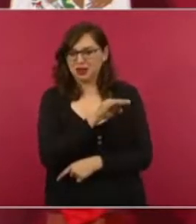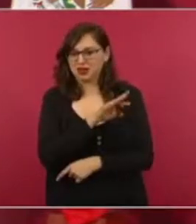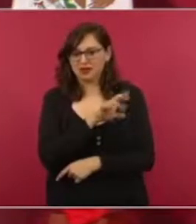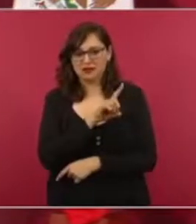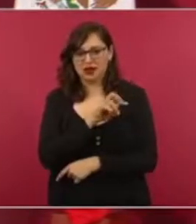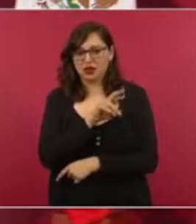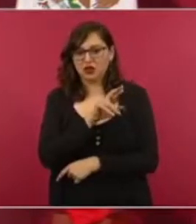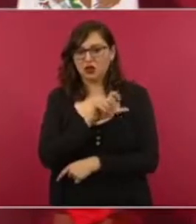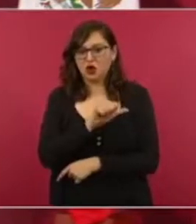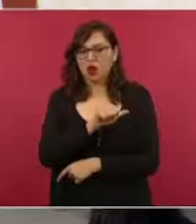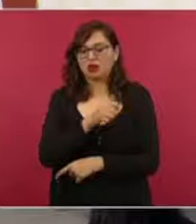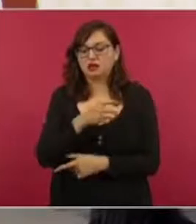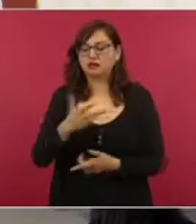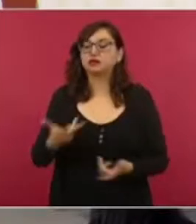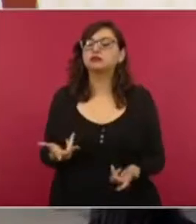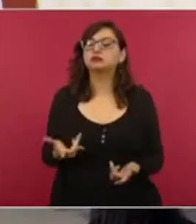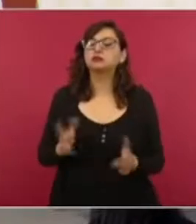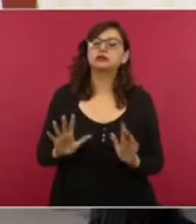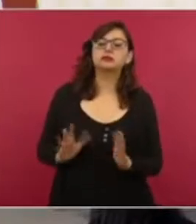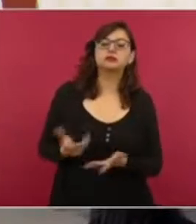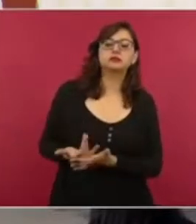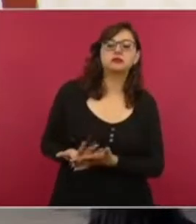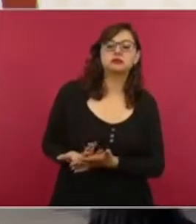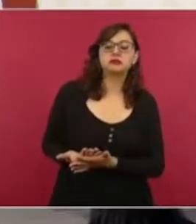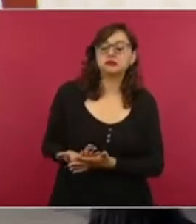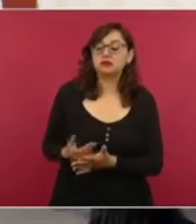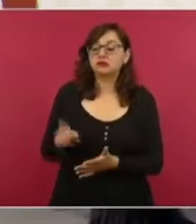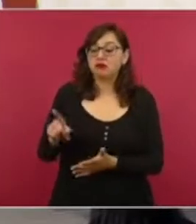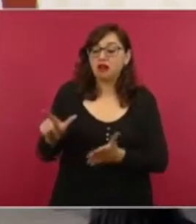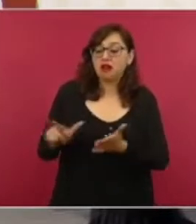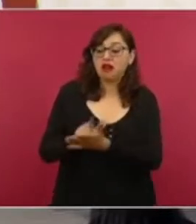procurando amparos. Es